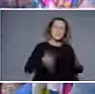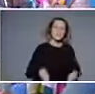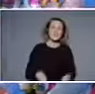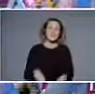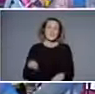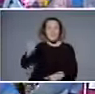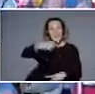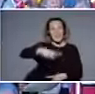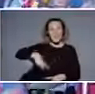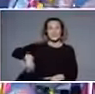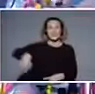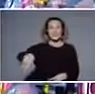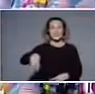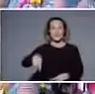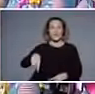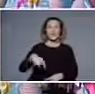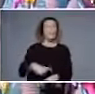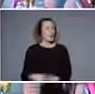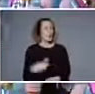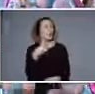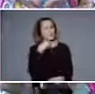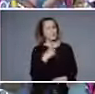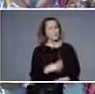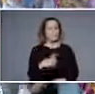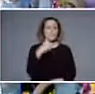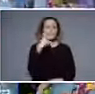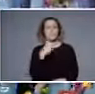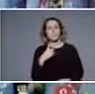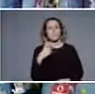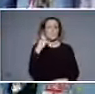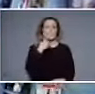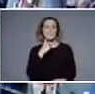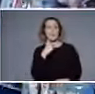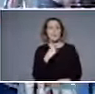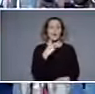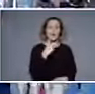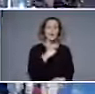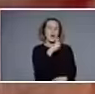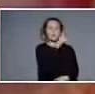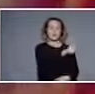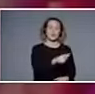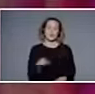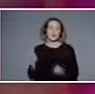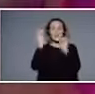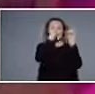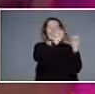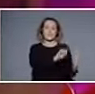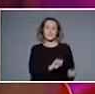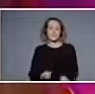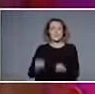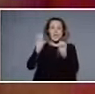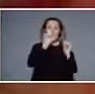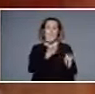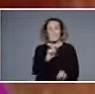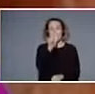Y esos que tienen costumbre de ser la voz del ciudadano, por todo aquel con